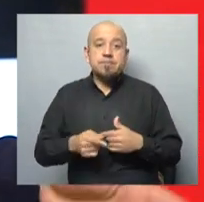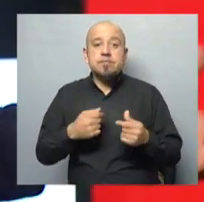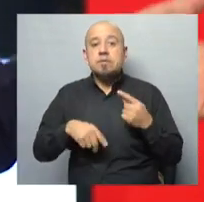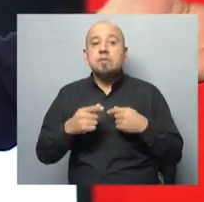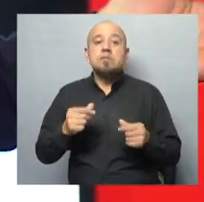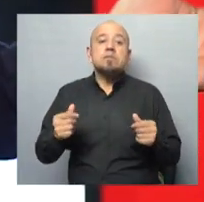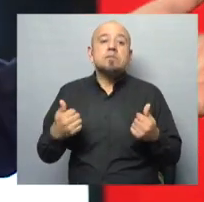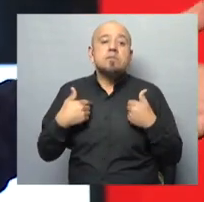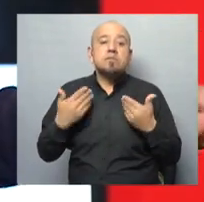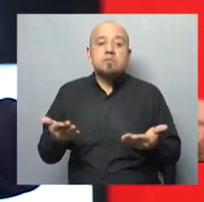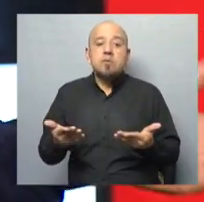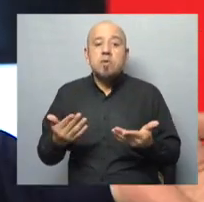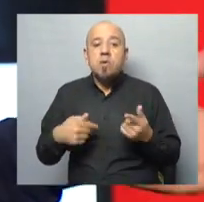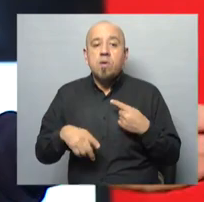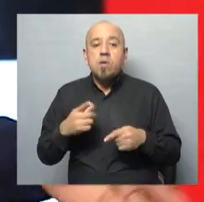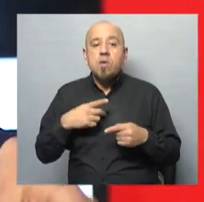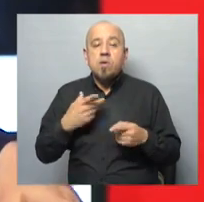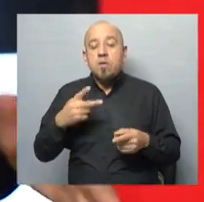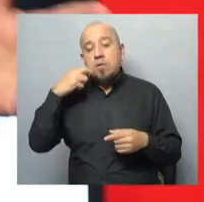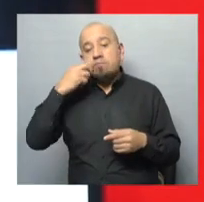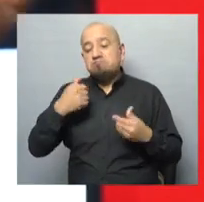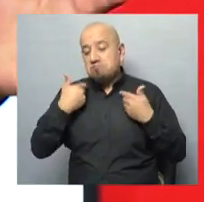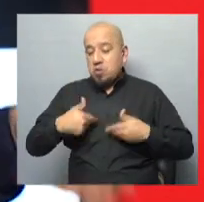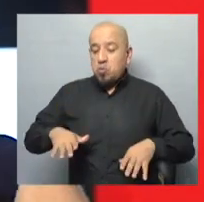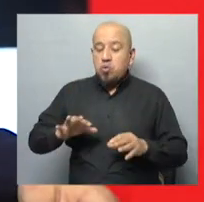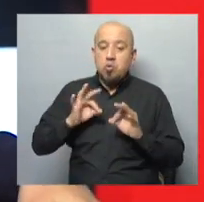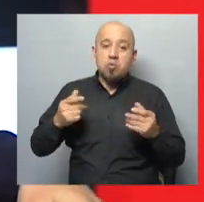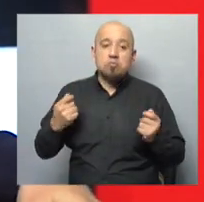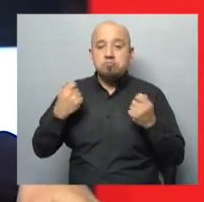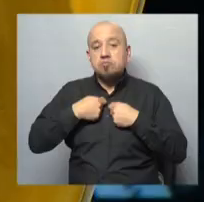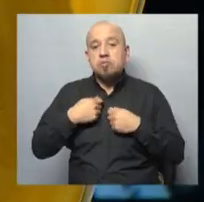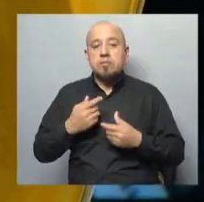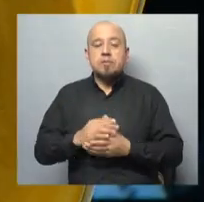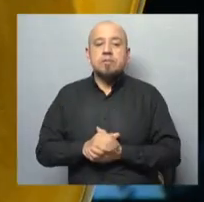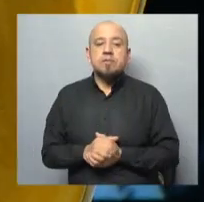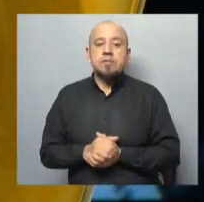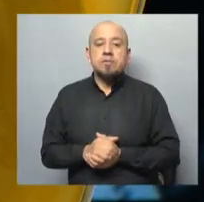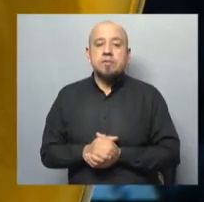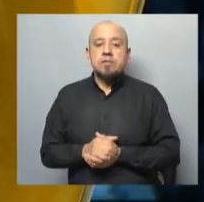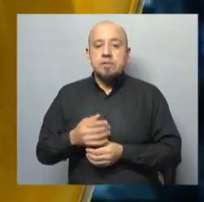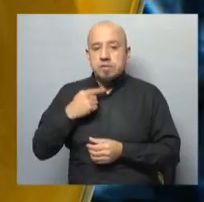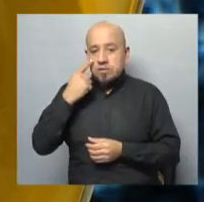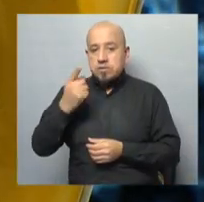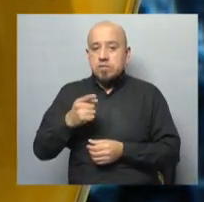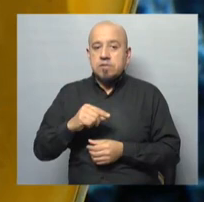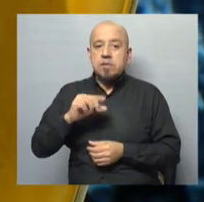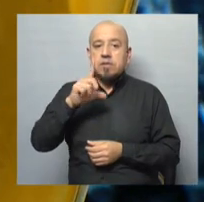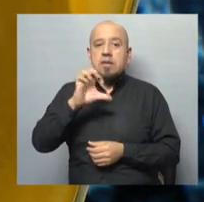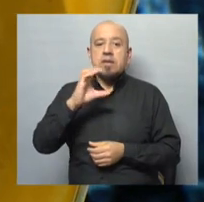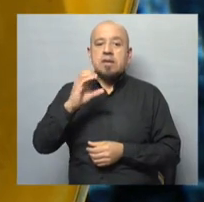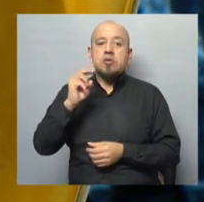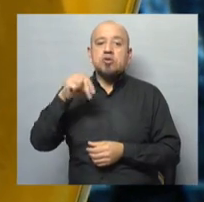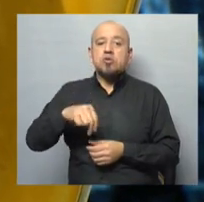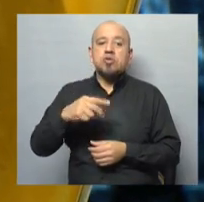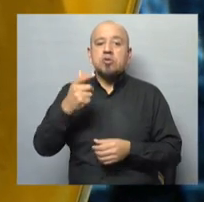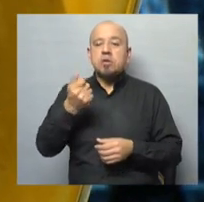escenario es lo que se camina vestido a caminar el nudo no tendría que ser un tema yo vi la lección de anatomía en buenos aires